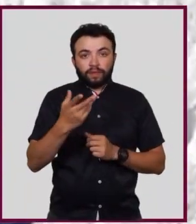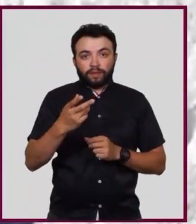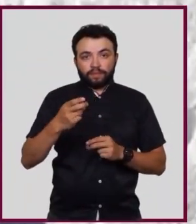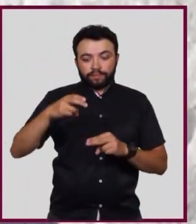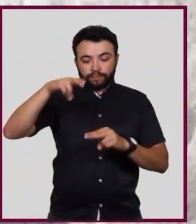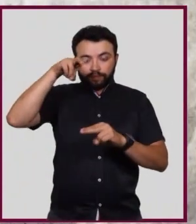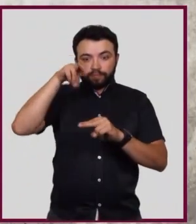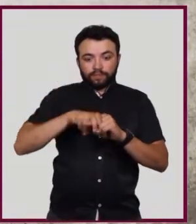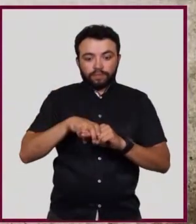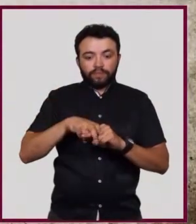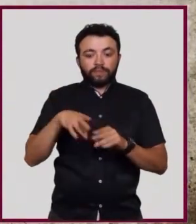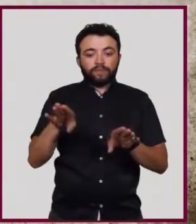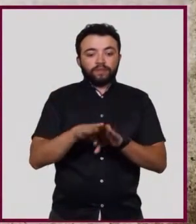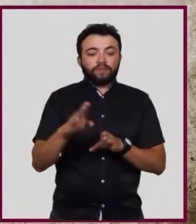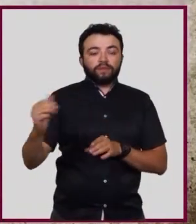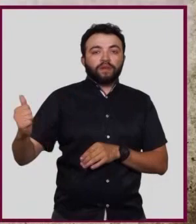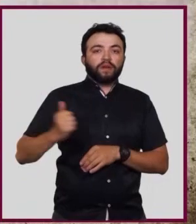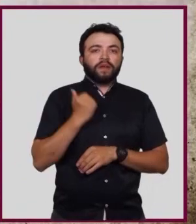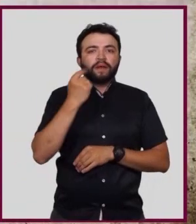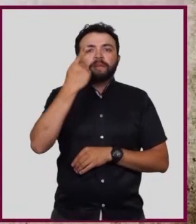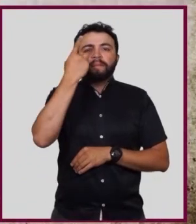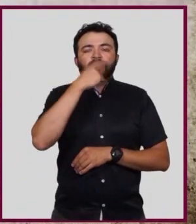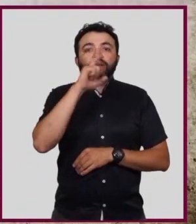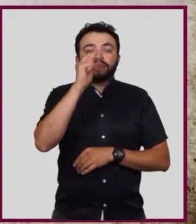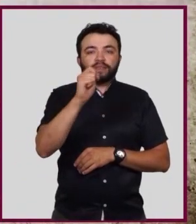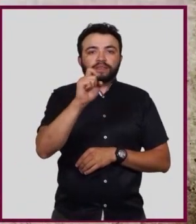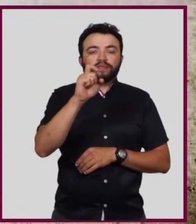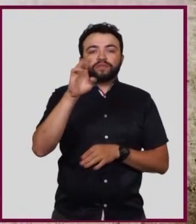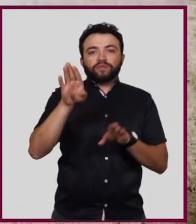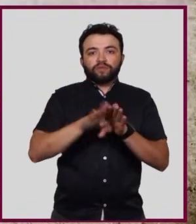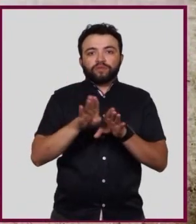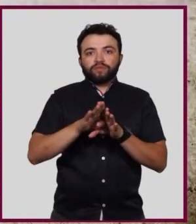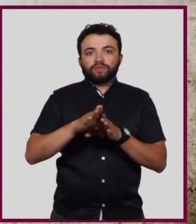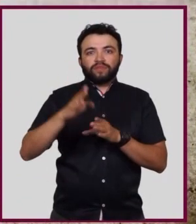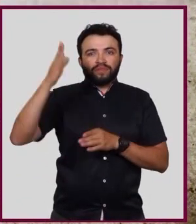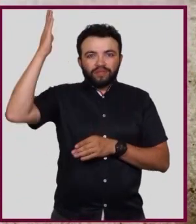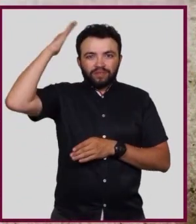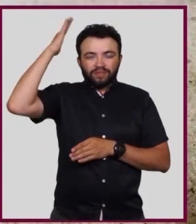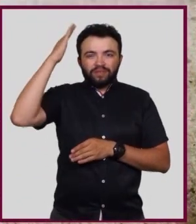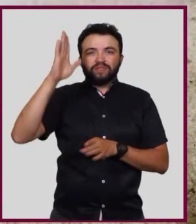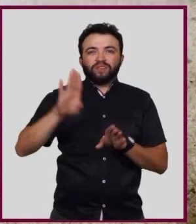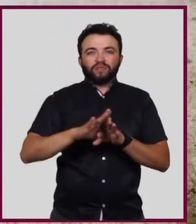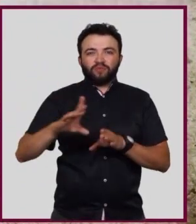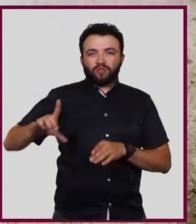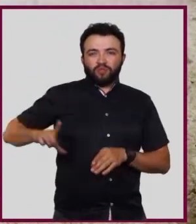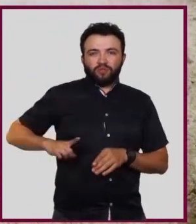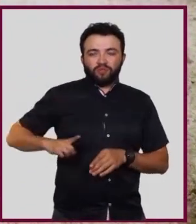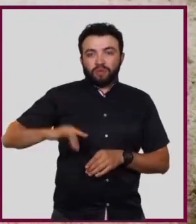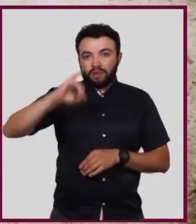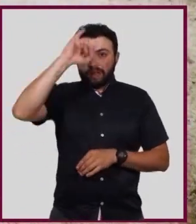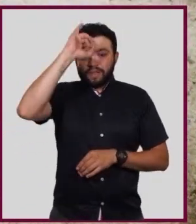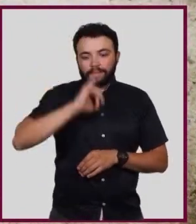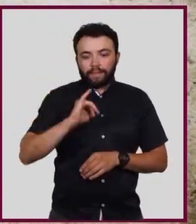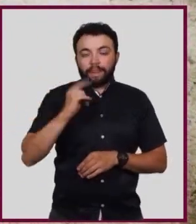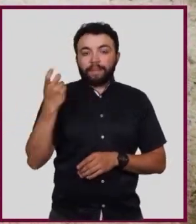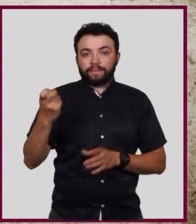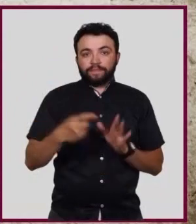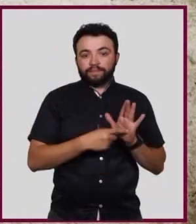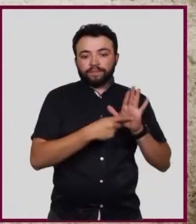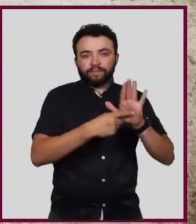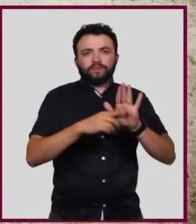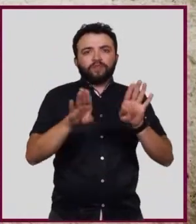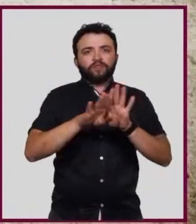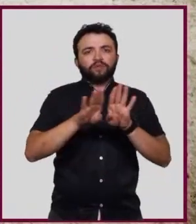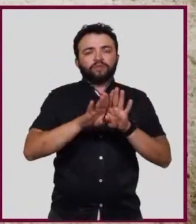gobernantes, fue aprovechado para crear el retrato de gobernante. Tiene un simbolismo de